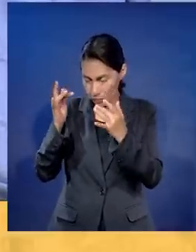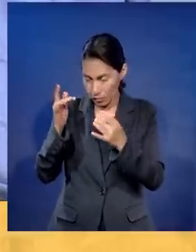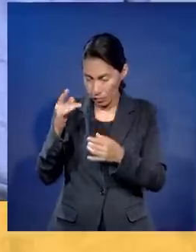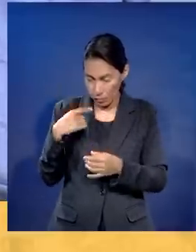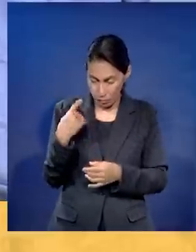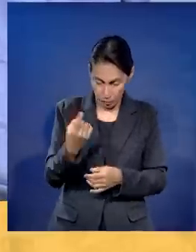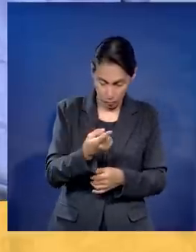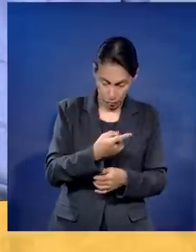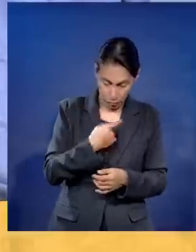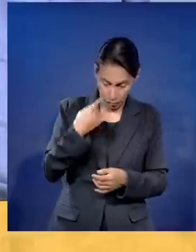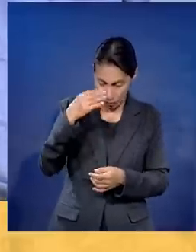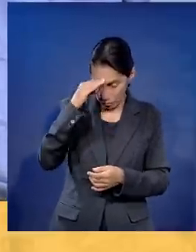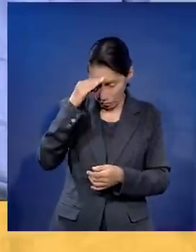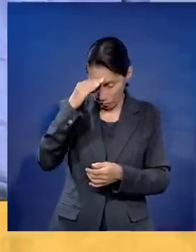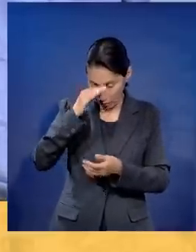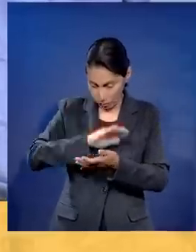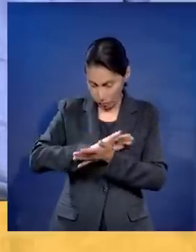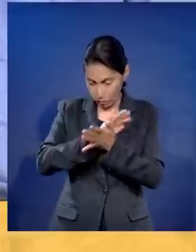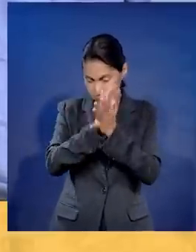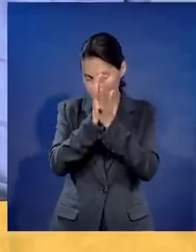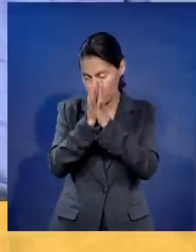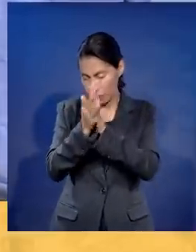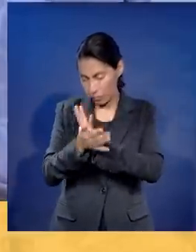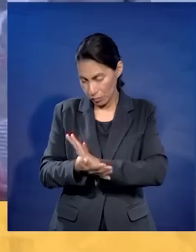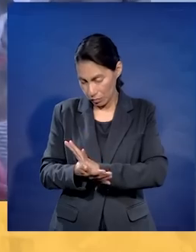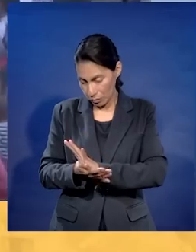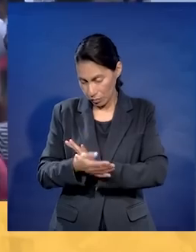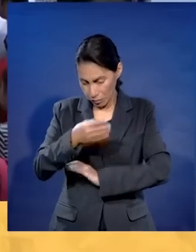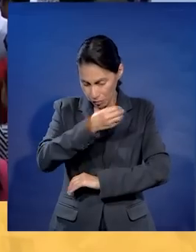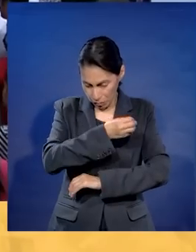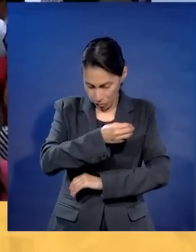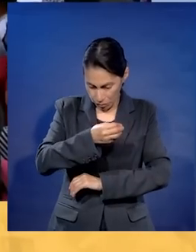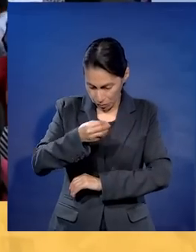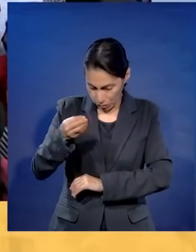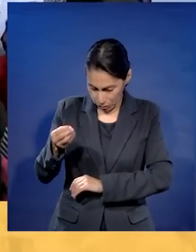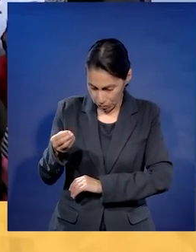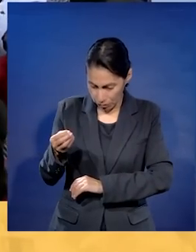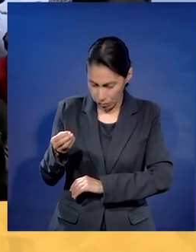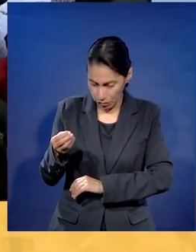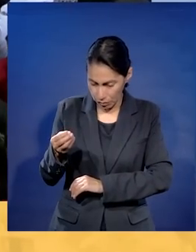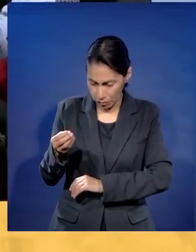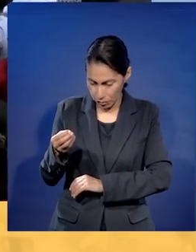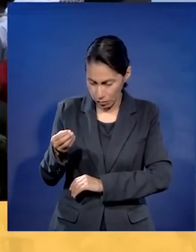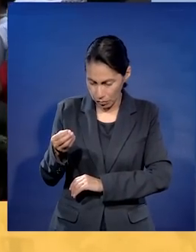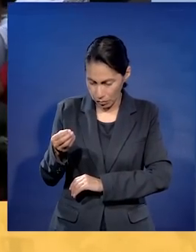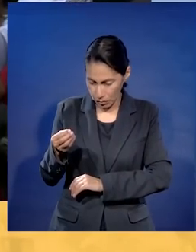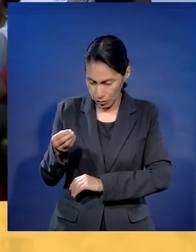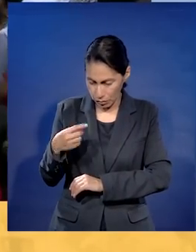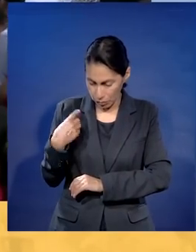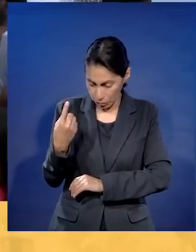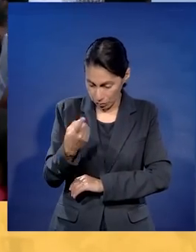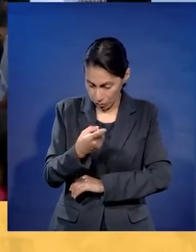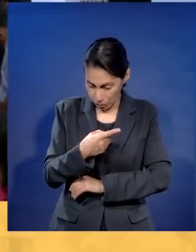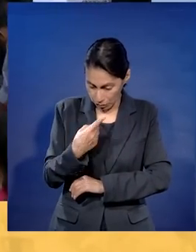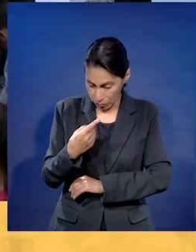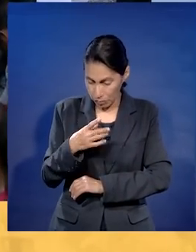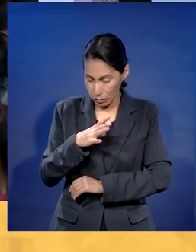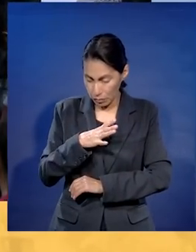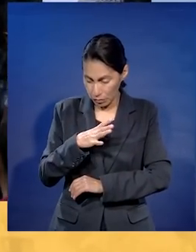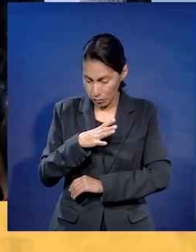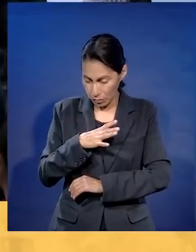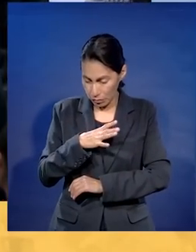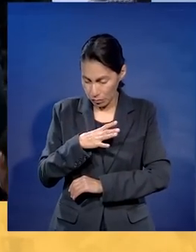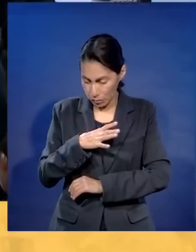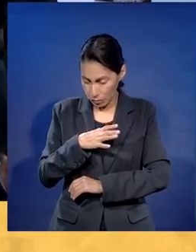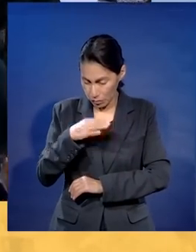rogándote tu santo espíritu de tu santo espíritu transforme nuestra mente la ordenen